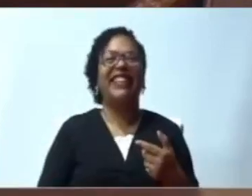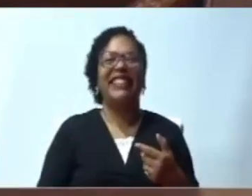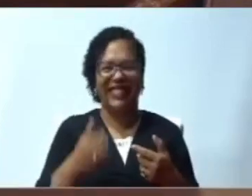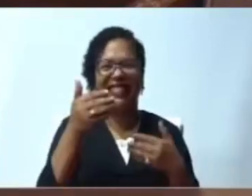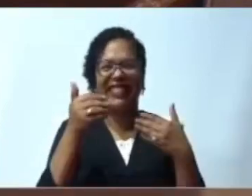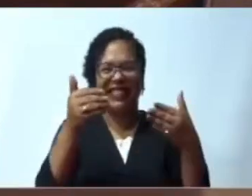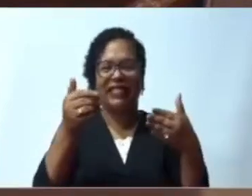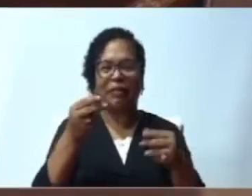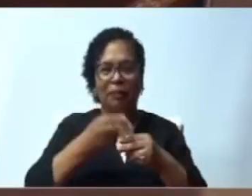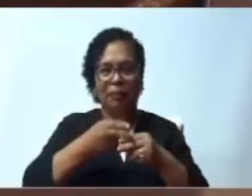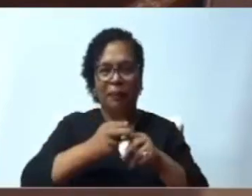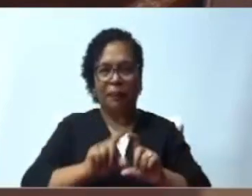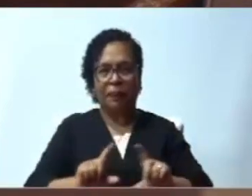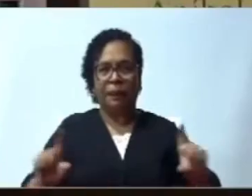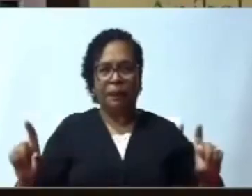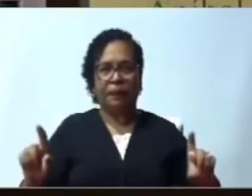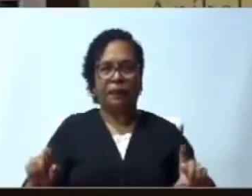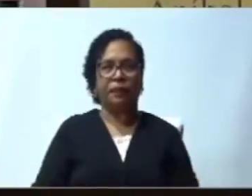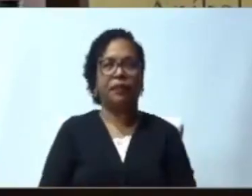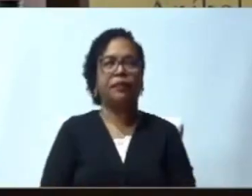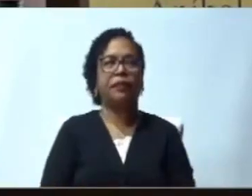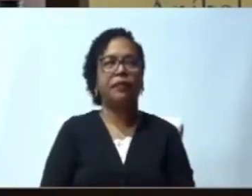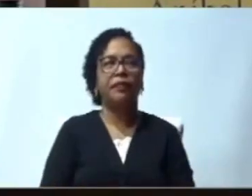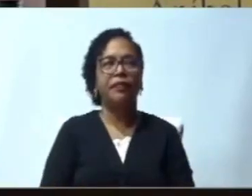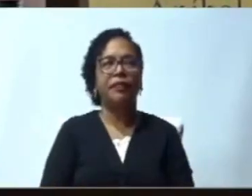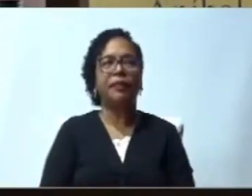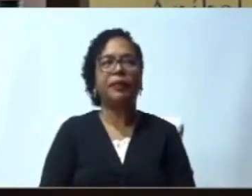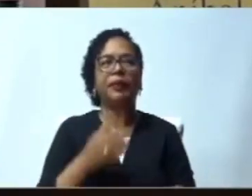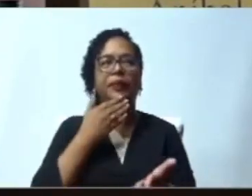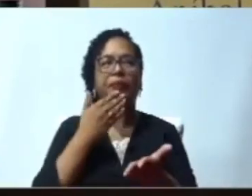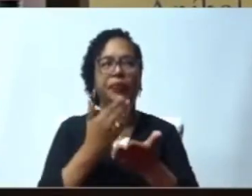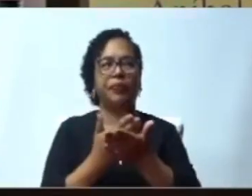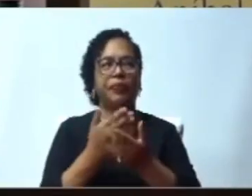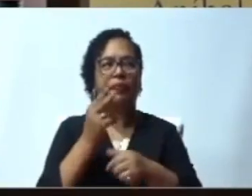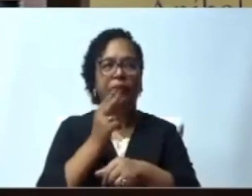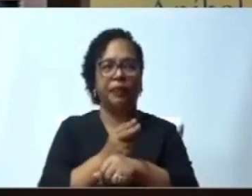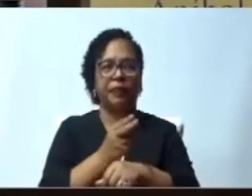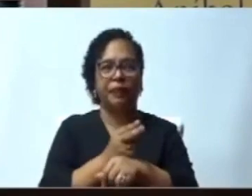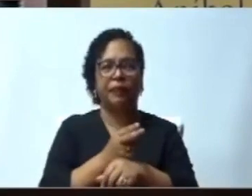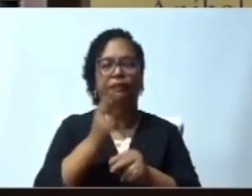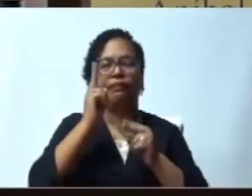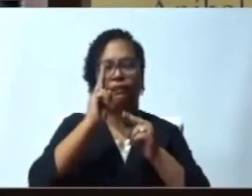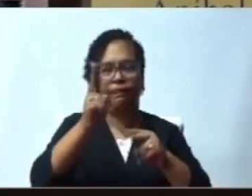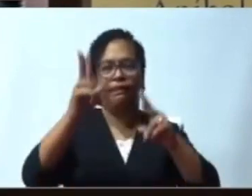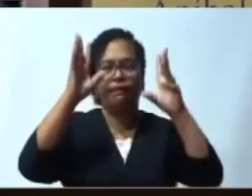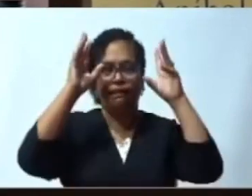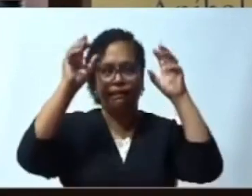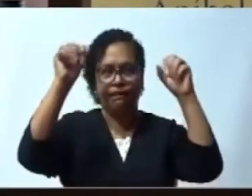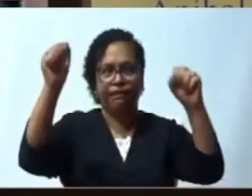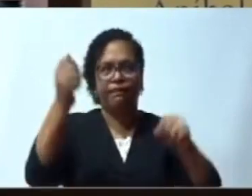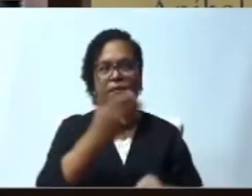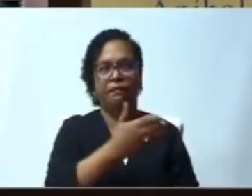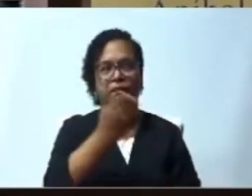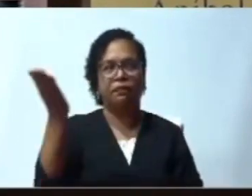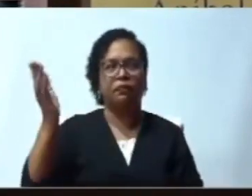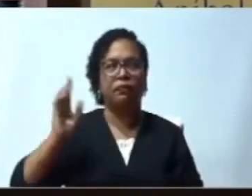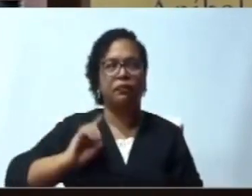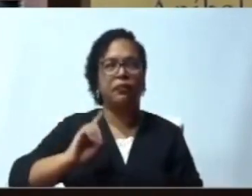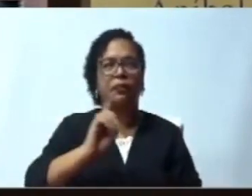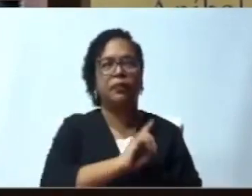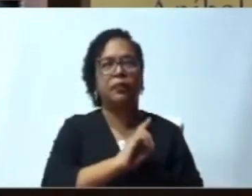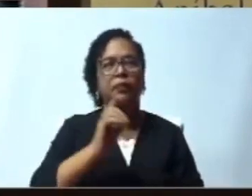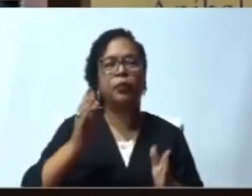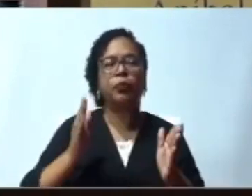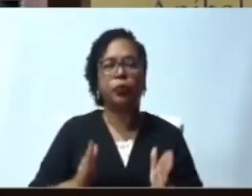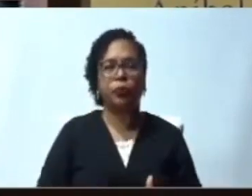Adelante, Cereyes. Buenas tardes, honorable presidente, diputados y diputadas.